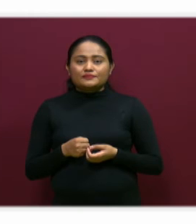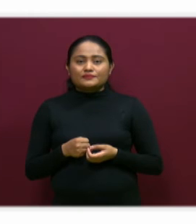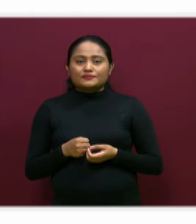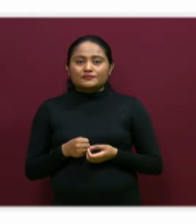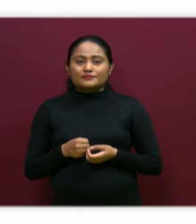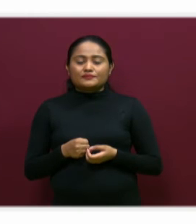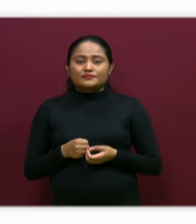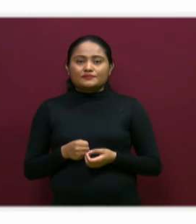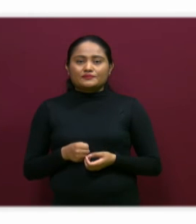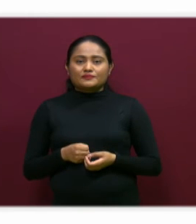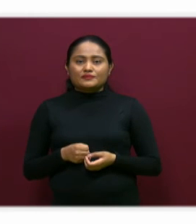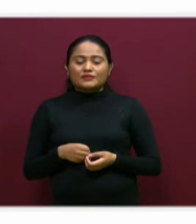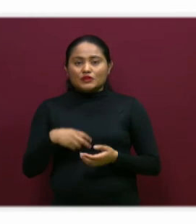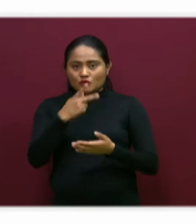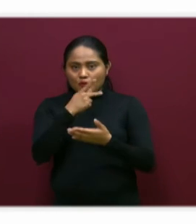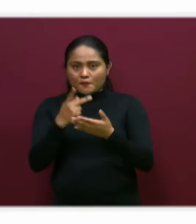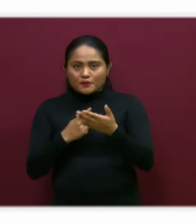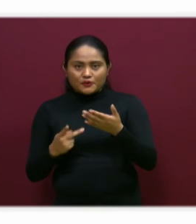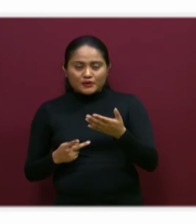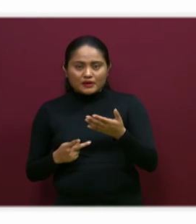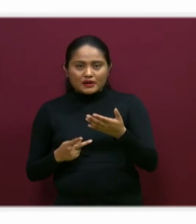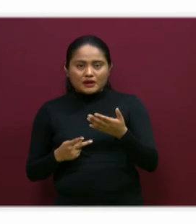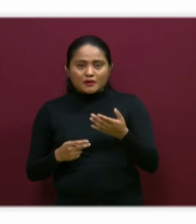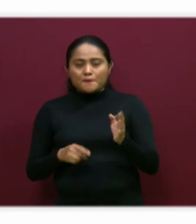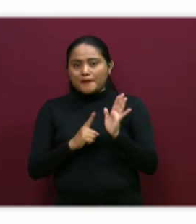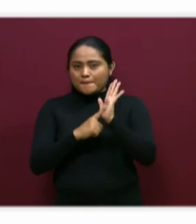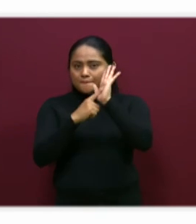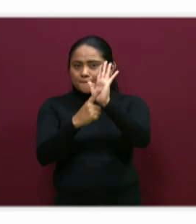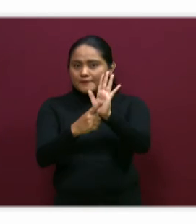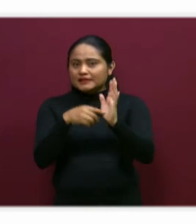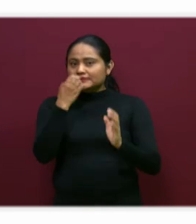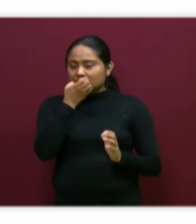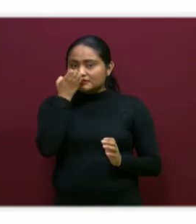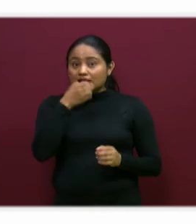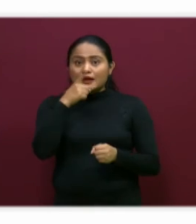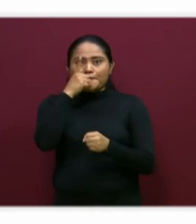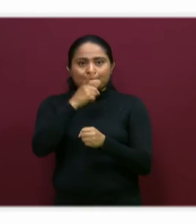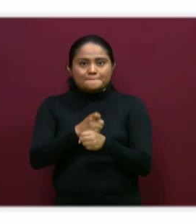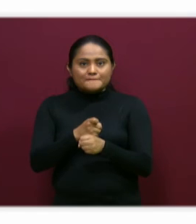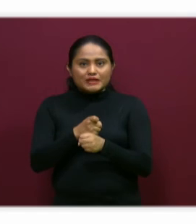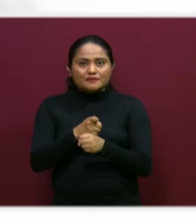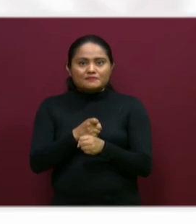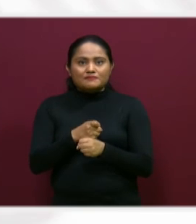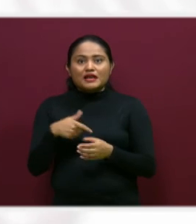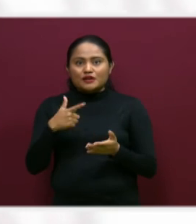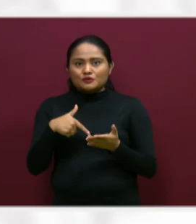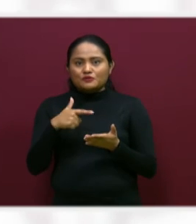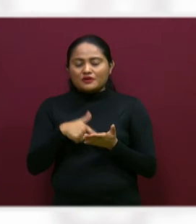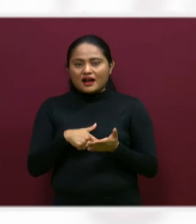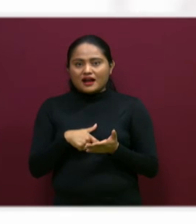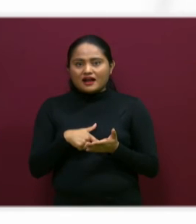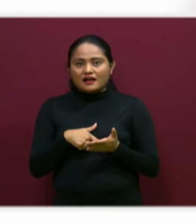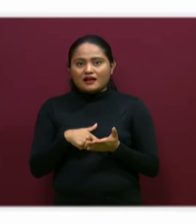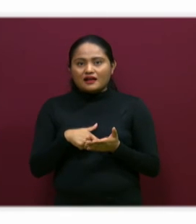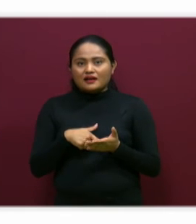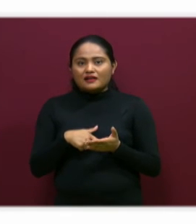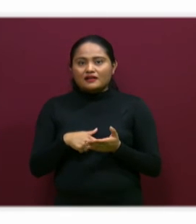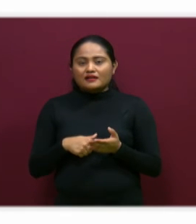de un programa que se llama muestra escolar es el primer lugar y es una obra de teatro